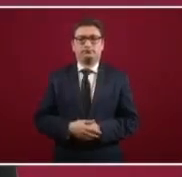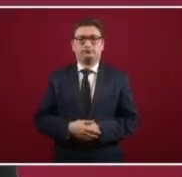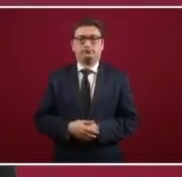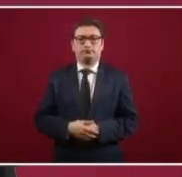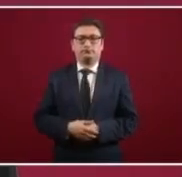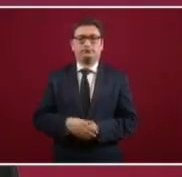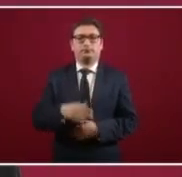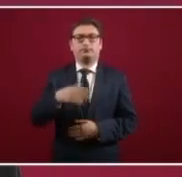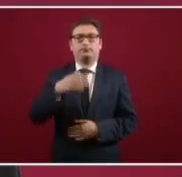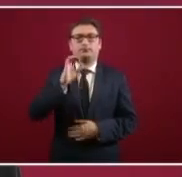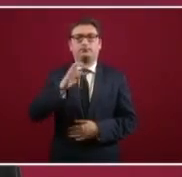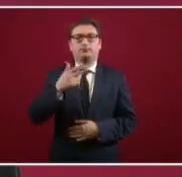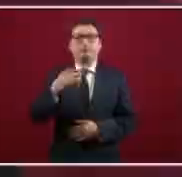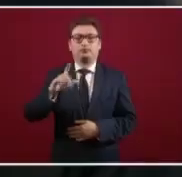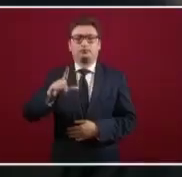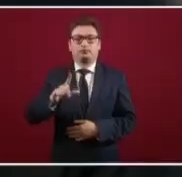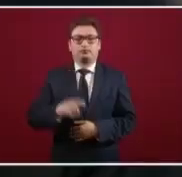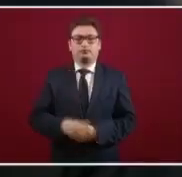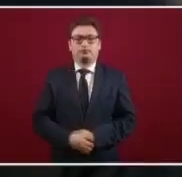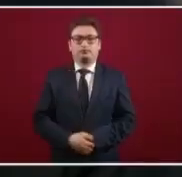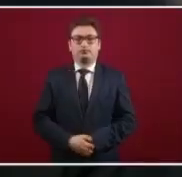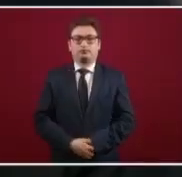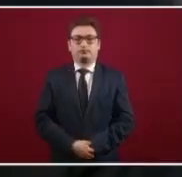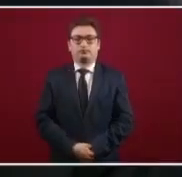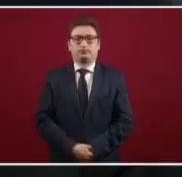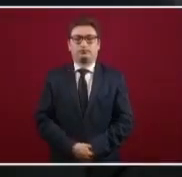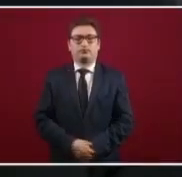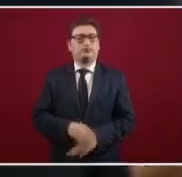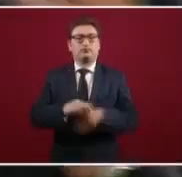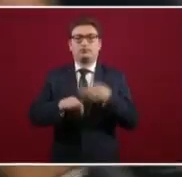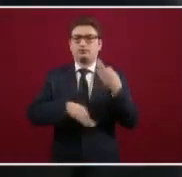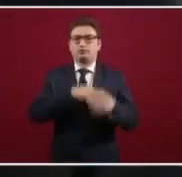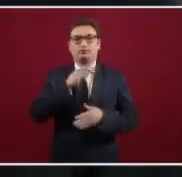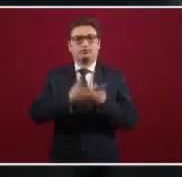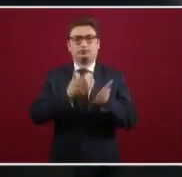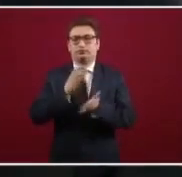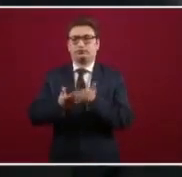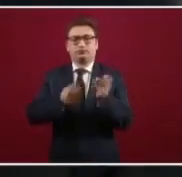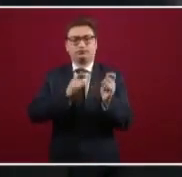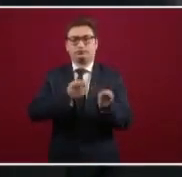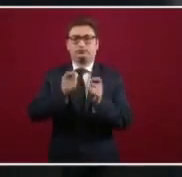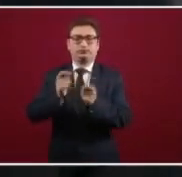h l todos los contratos